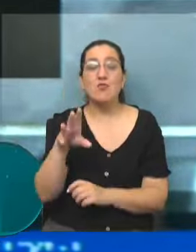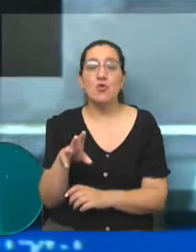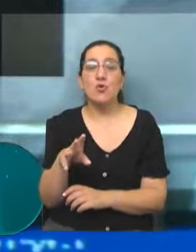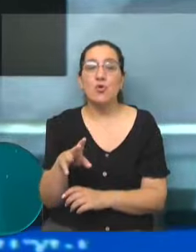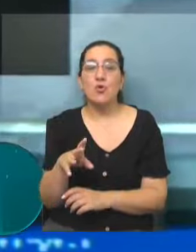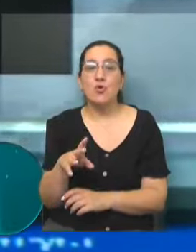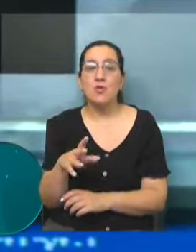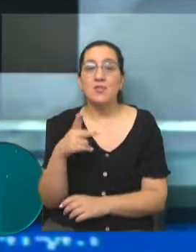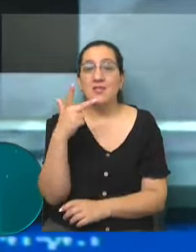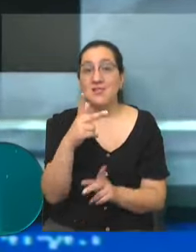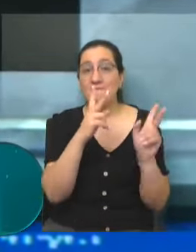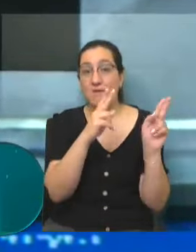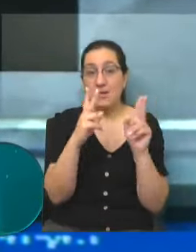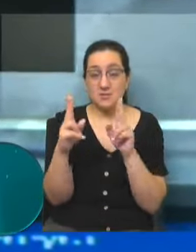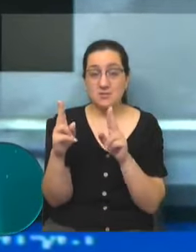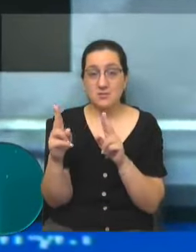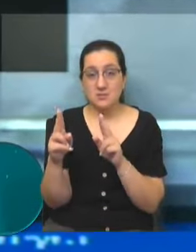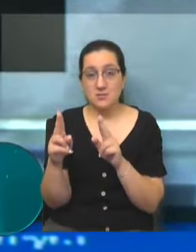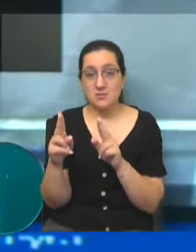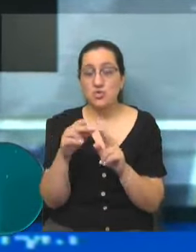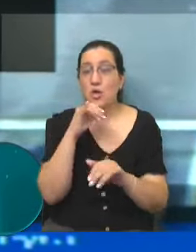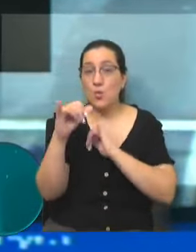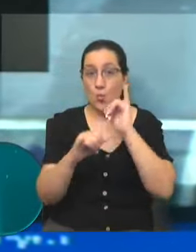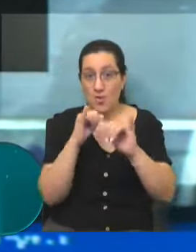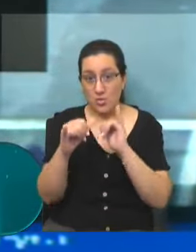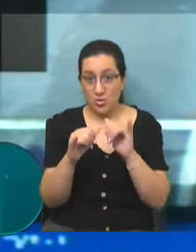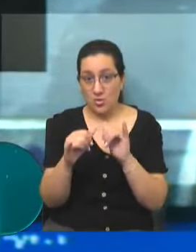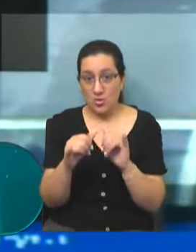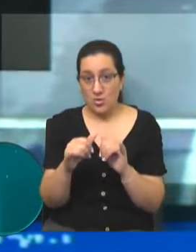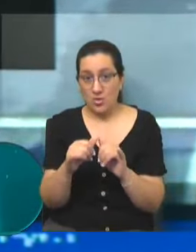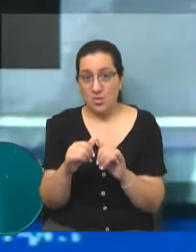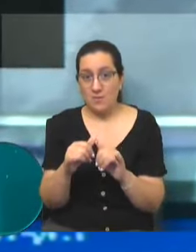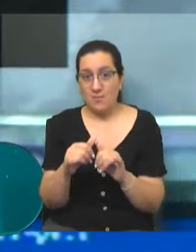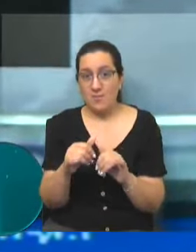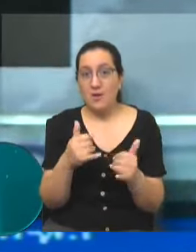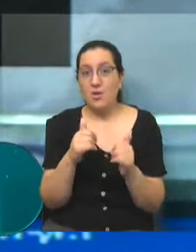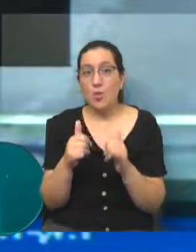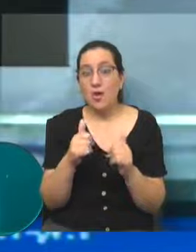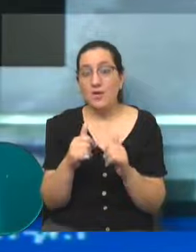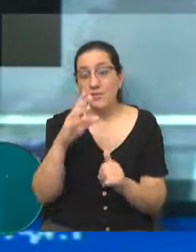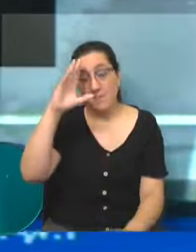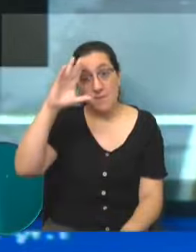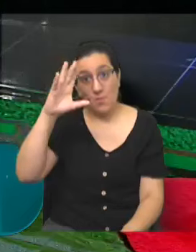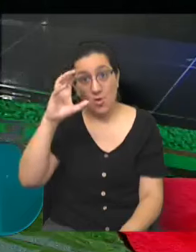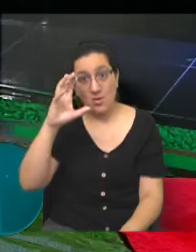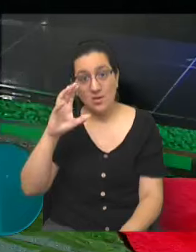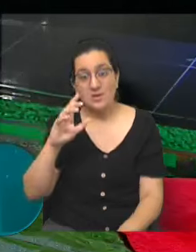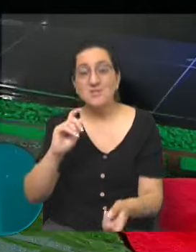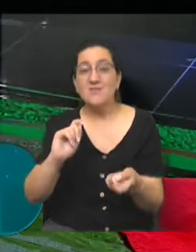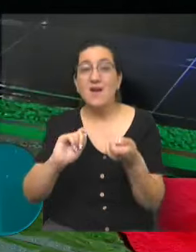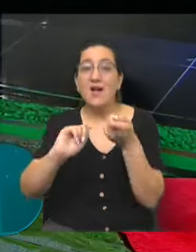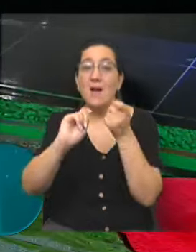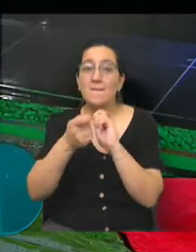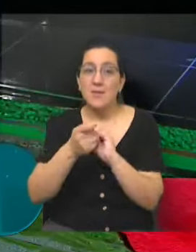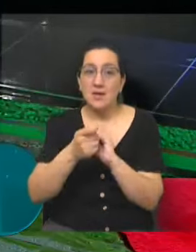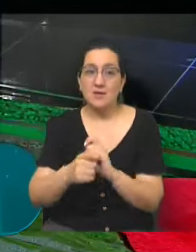un semáforo de tres fases. Más que nada lo cuento para quienes juegan un poco de memoria por esa zona. Que antes de que cambie la luz